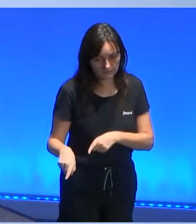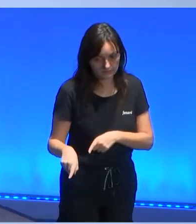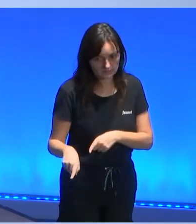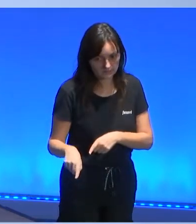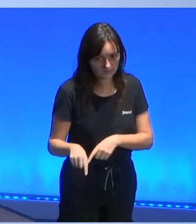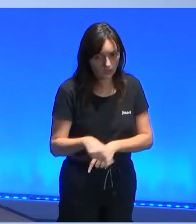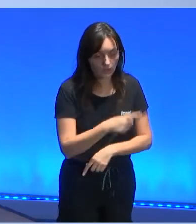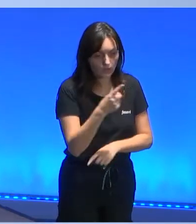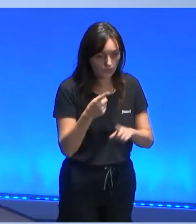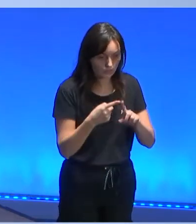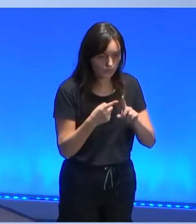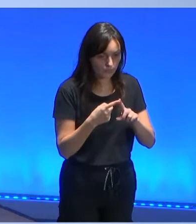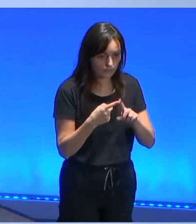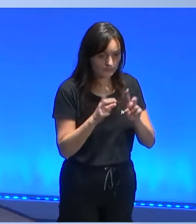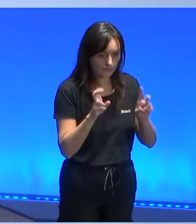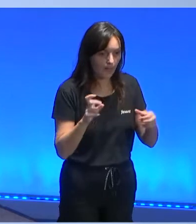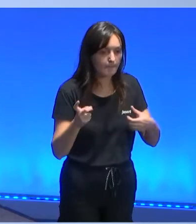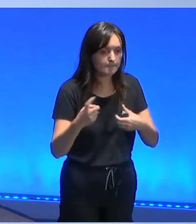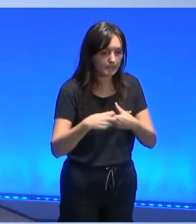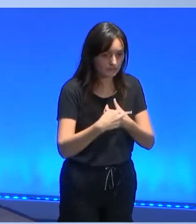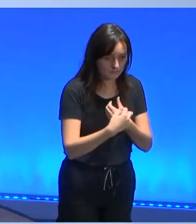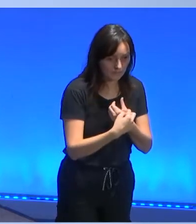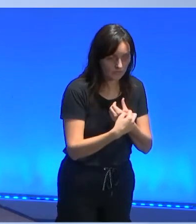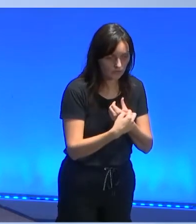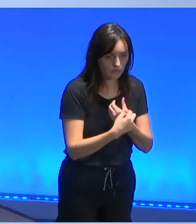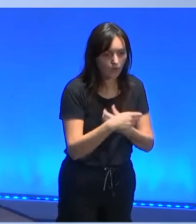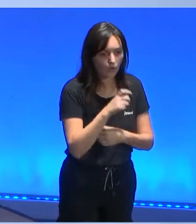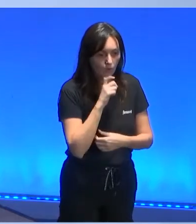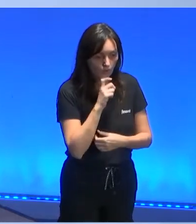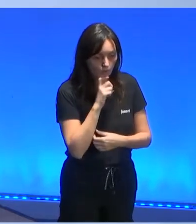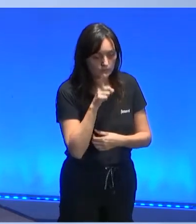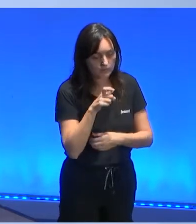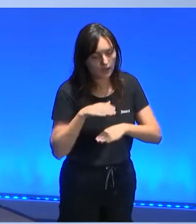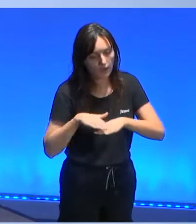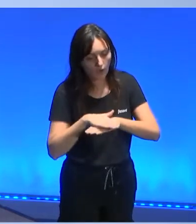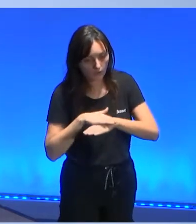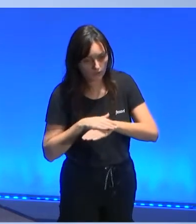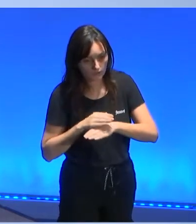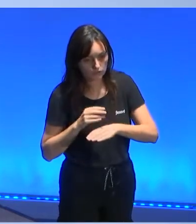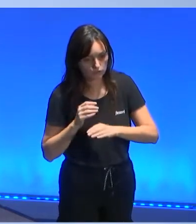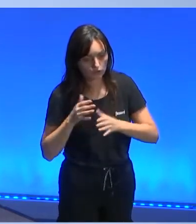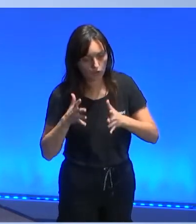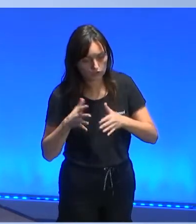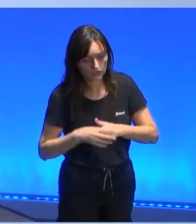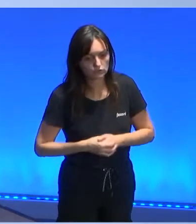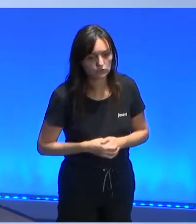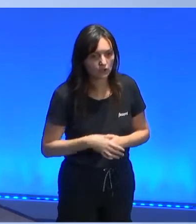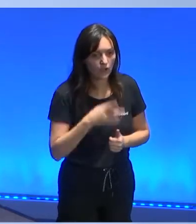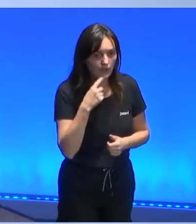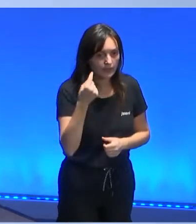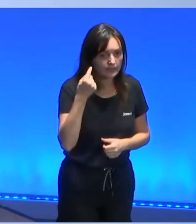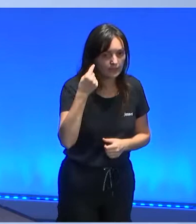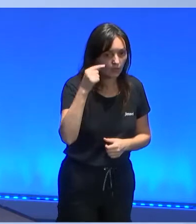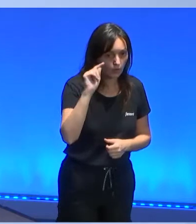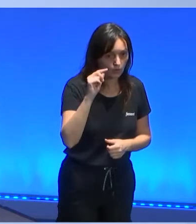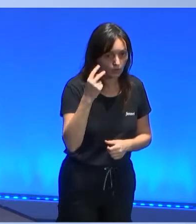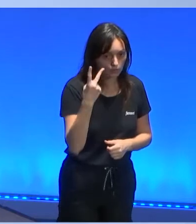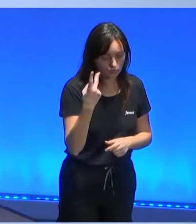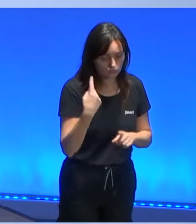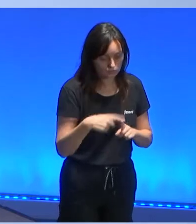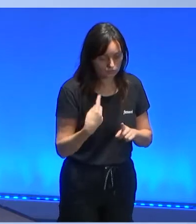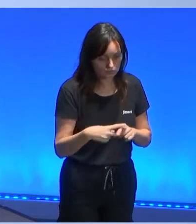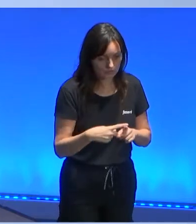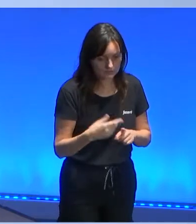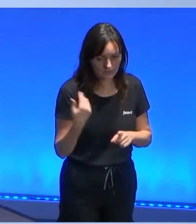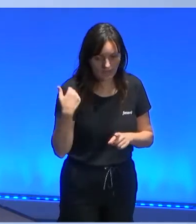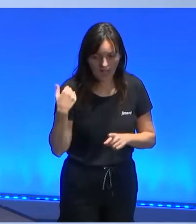muy bien, es la participación a través de los consejos. Os recordaré dos pinceladas, lo recordaba antes